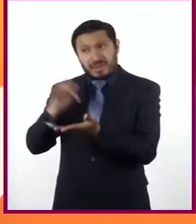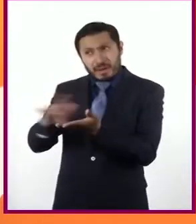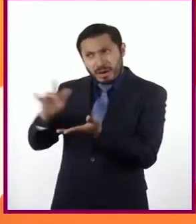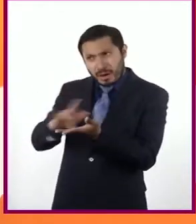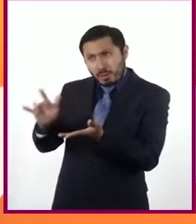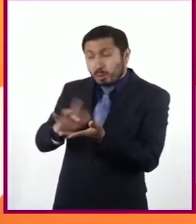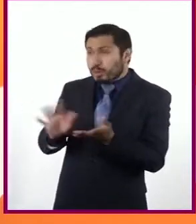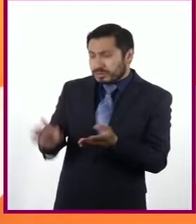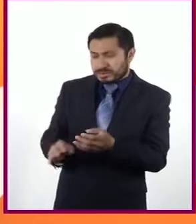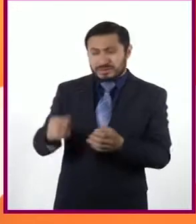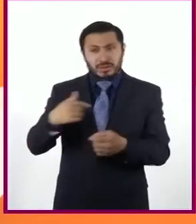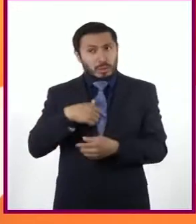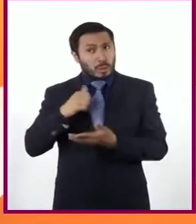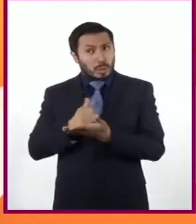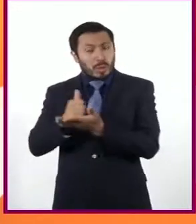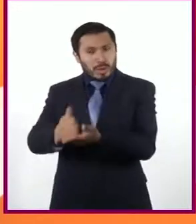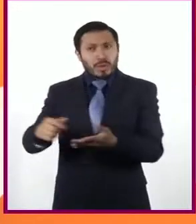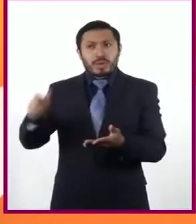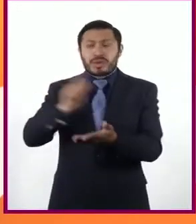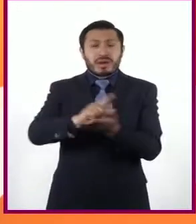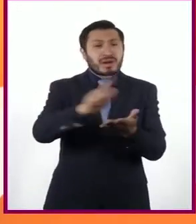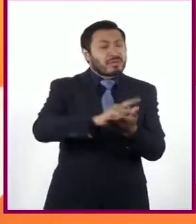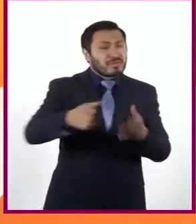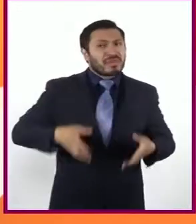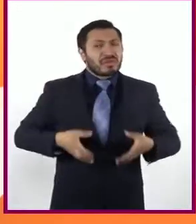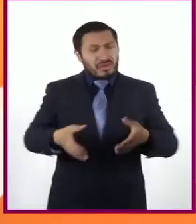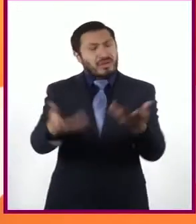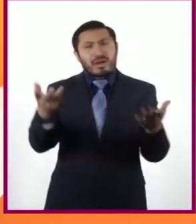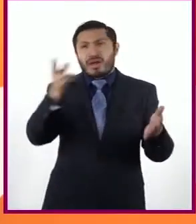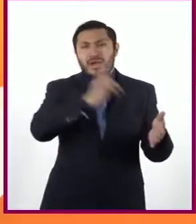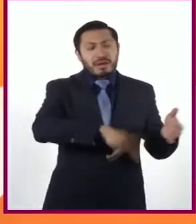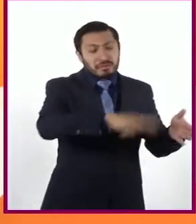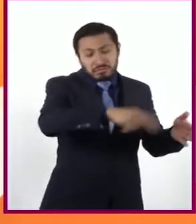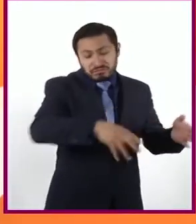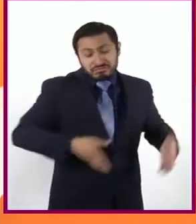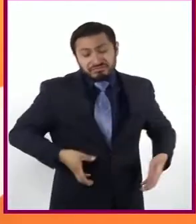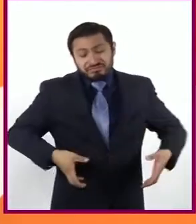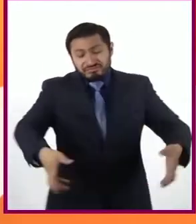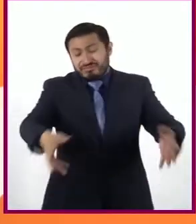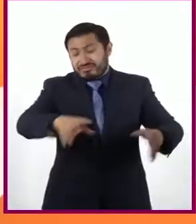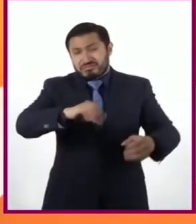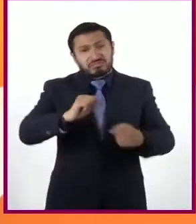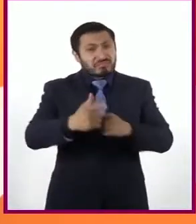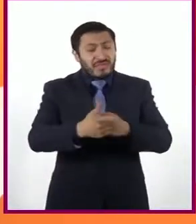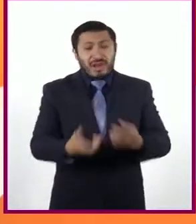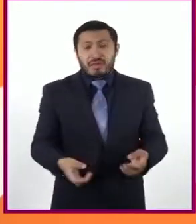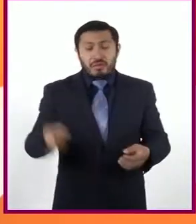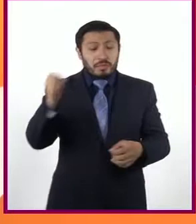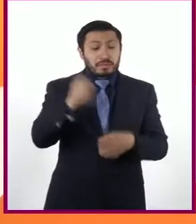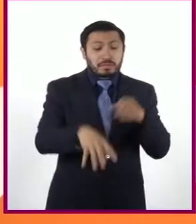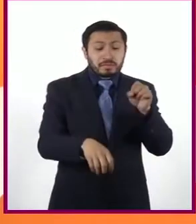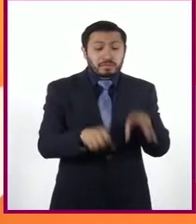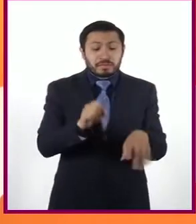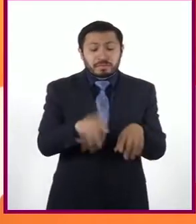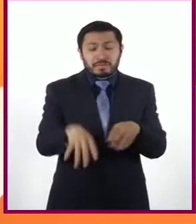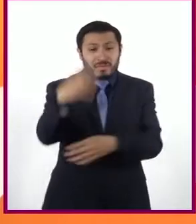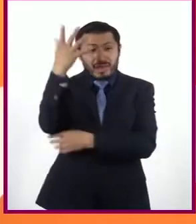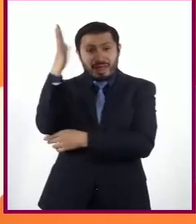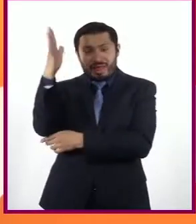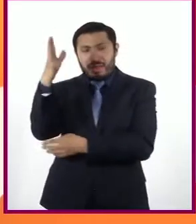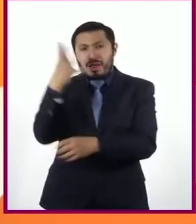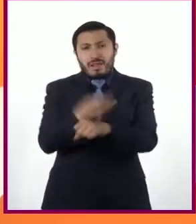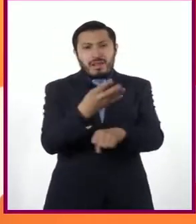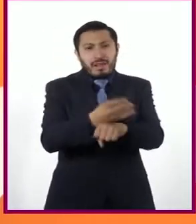manera altruista en la limpieza de las calles, pintar banquetas y topes, así como plantar árboles o arreglar las áreas